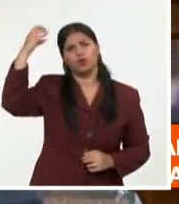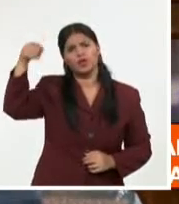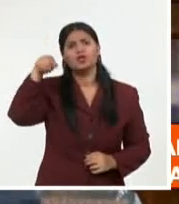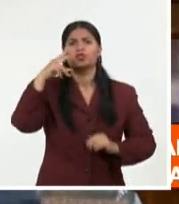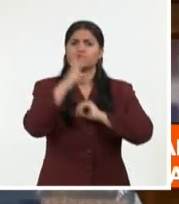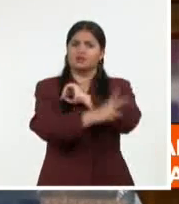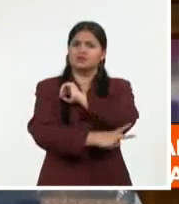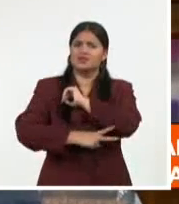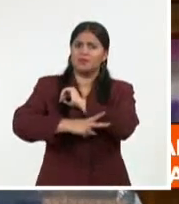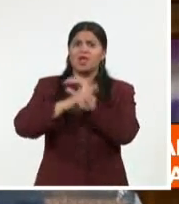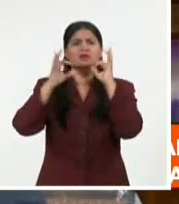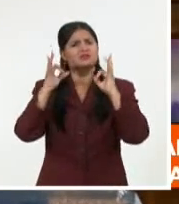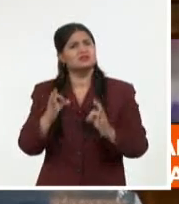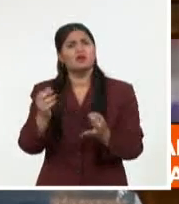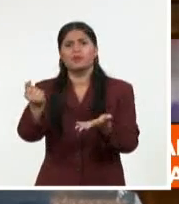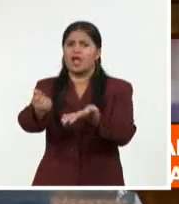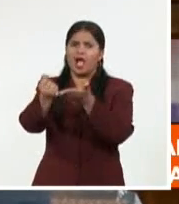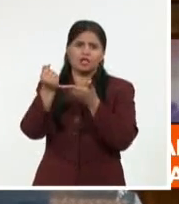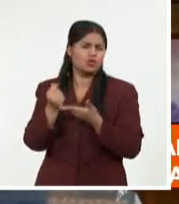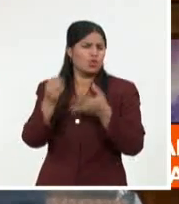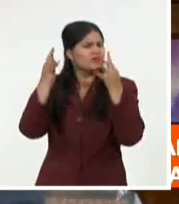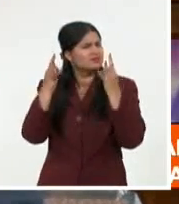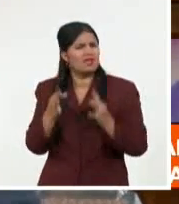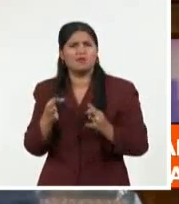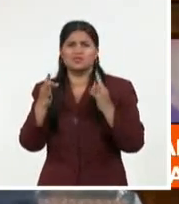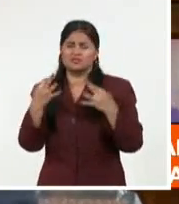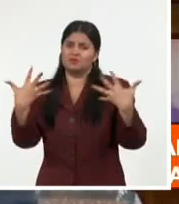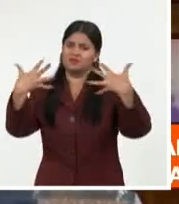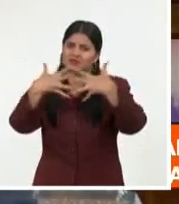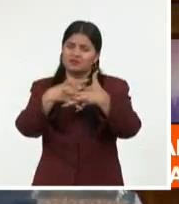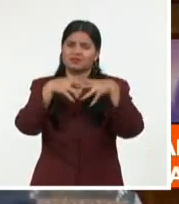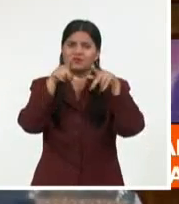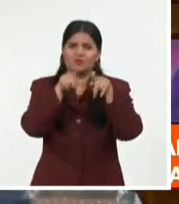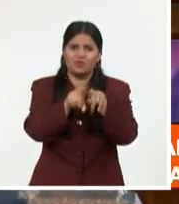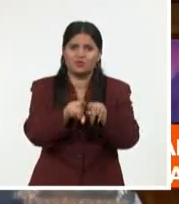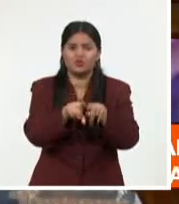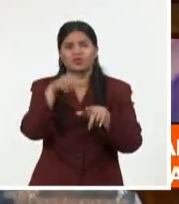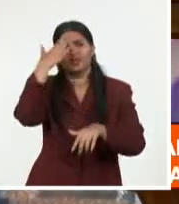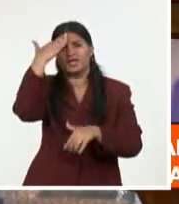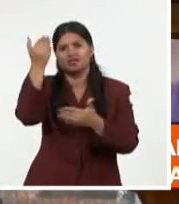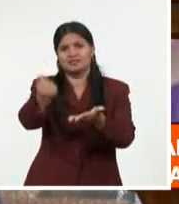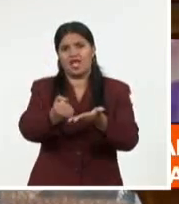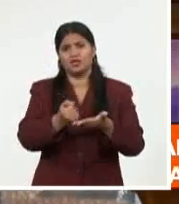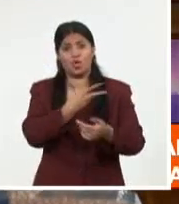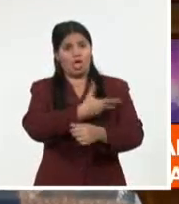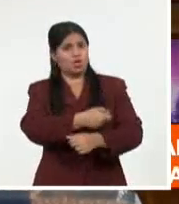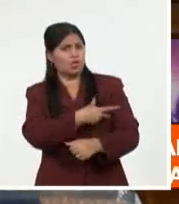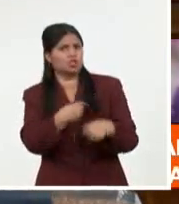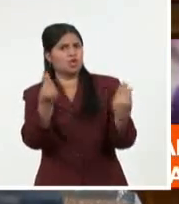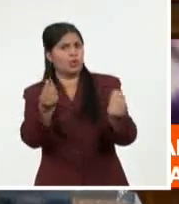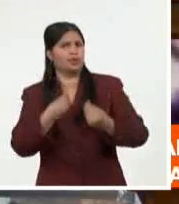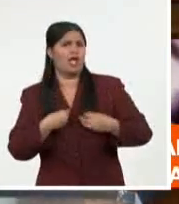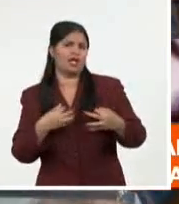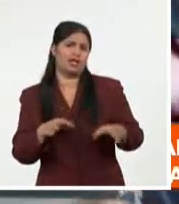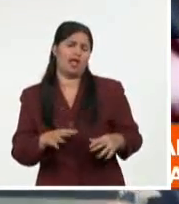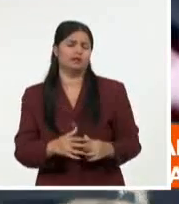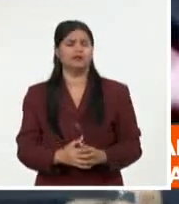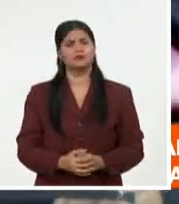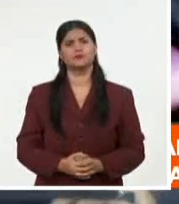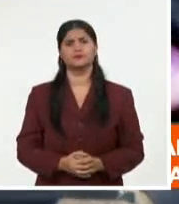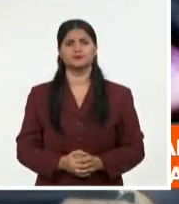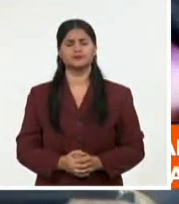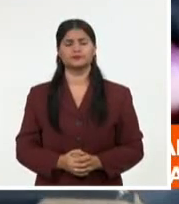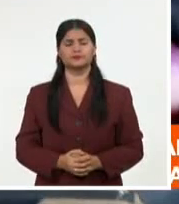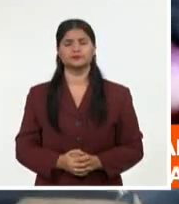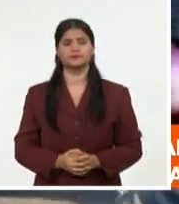sus manifestaciones de solidaridad y los recursos compartidos con Cuba en momentos críticos para mi país.